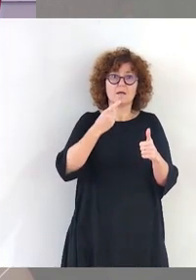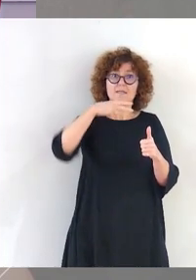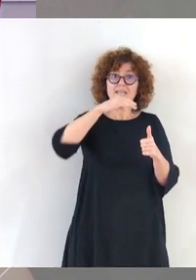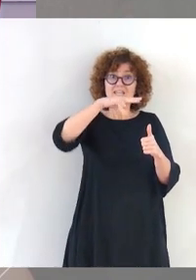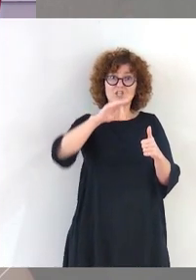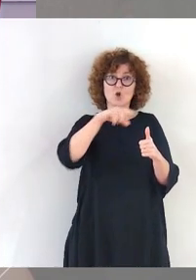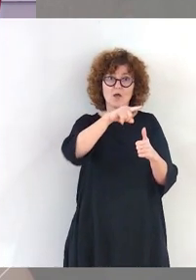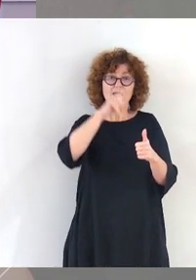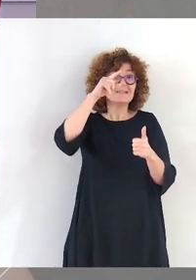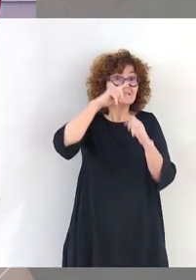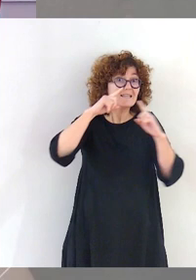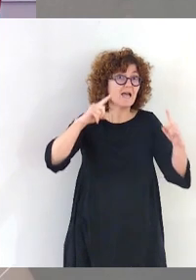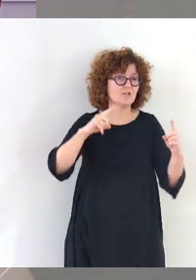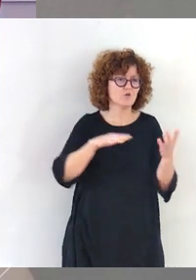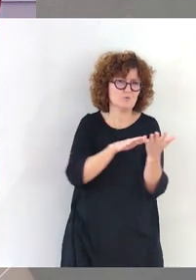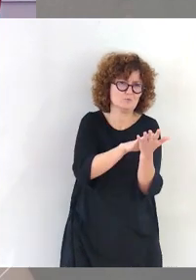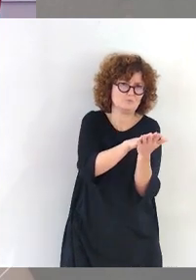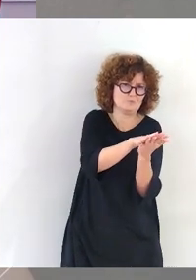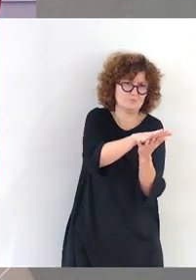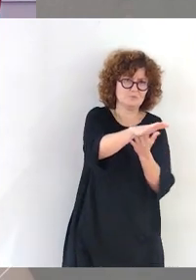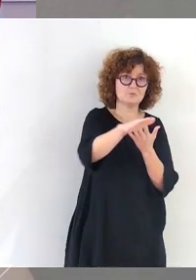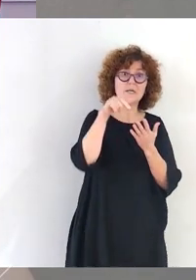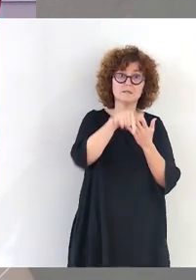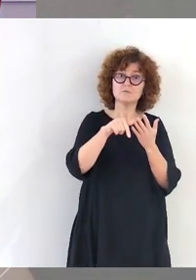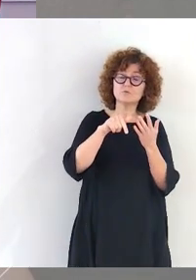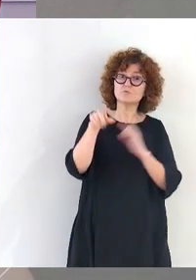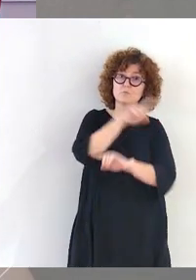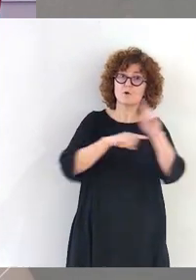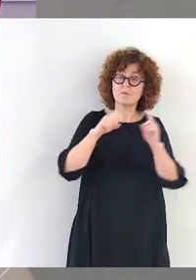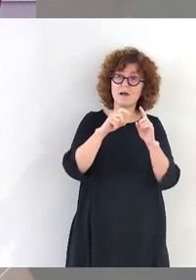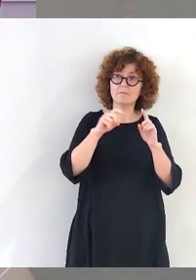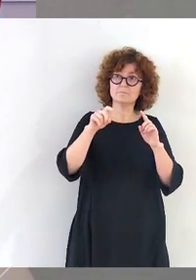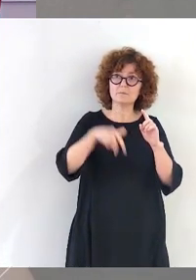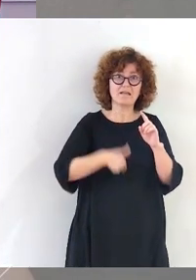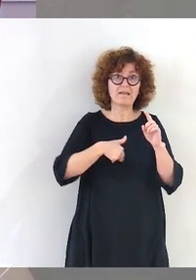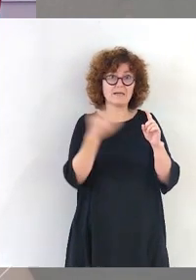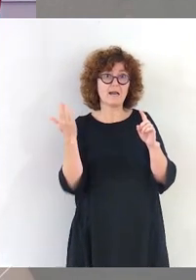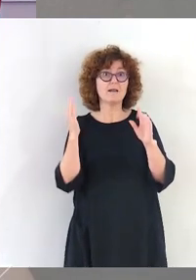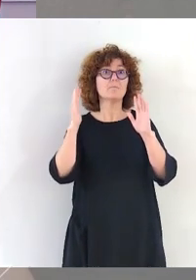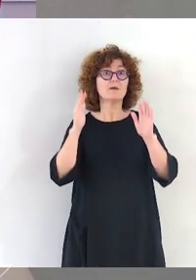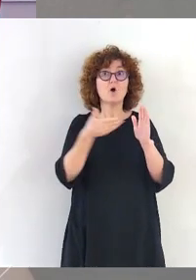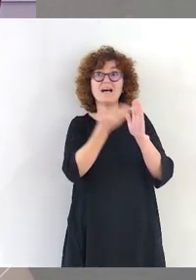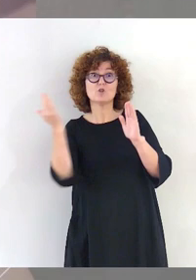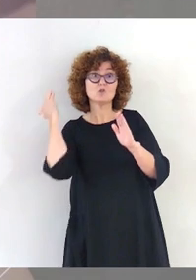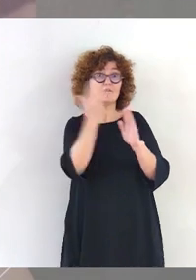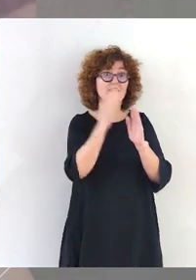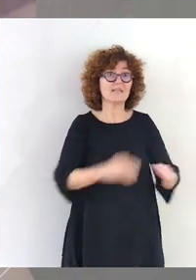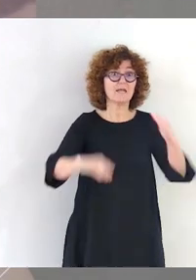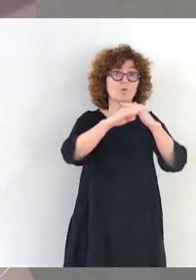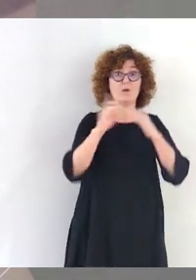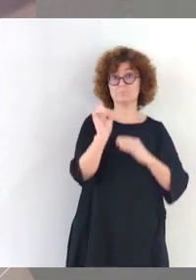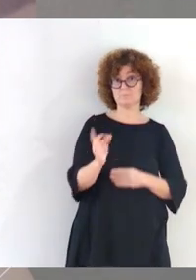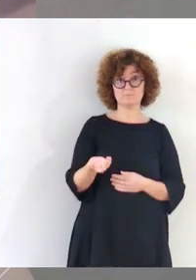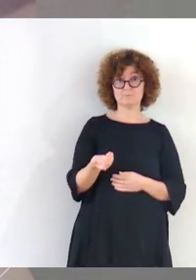y van a ser crecientes es decir esto es un problema global pero que no afecta a todo el mundo de forma igual La pregunta